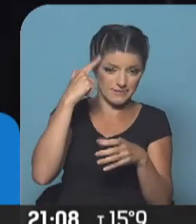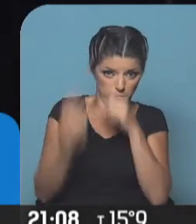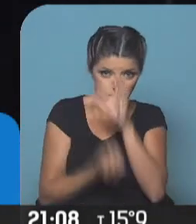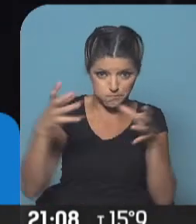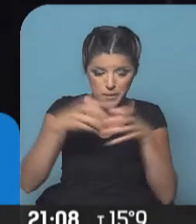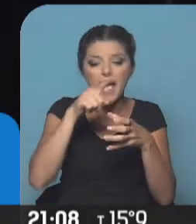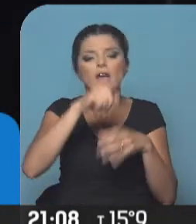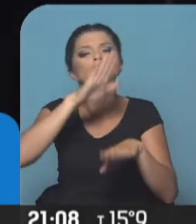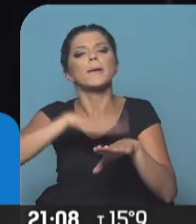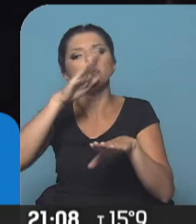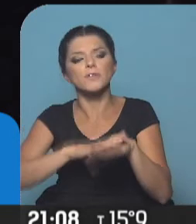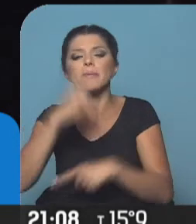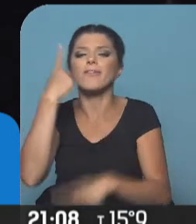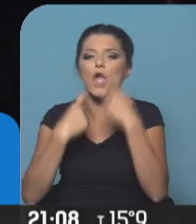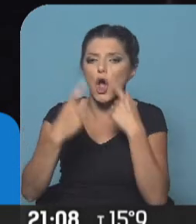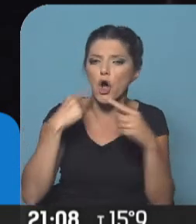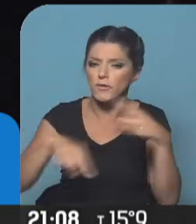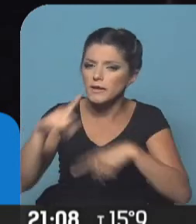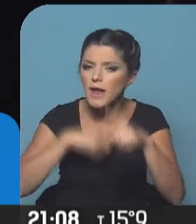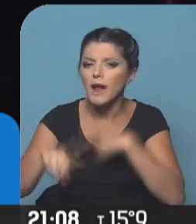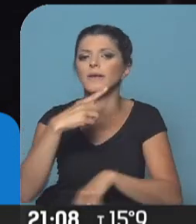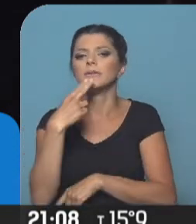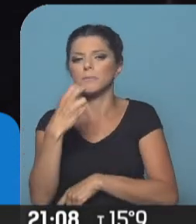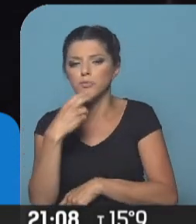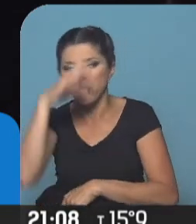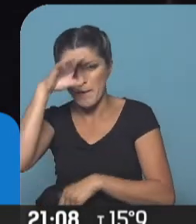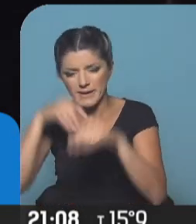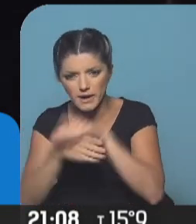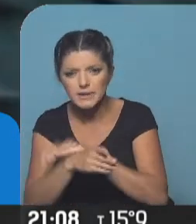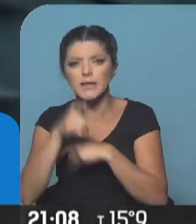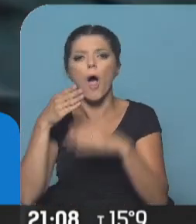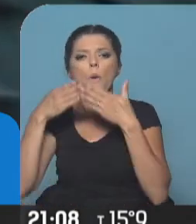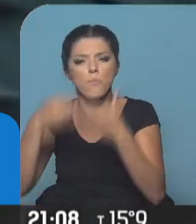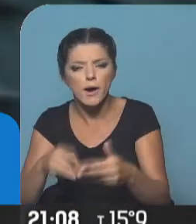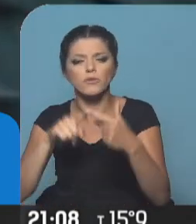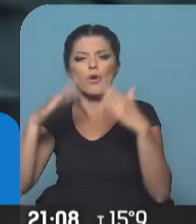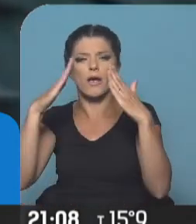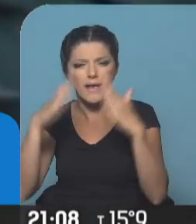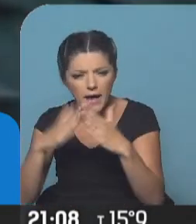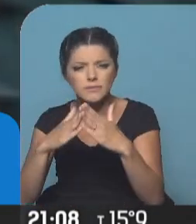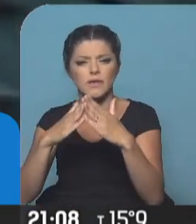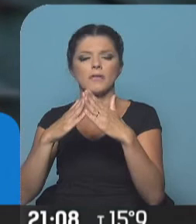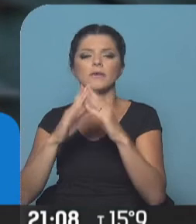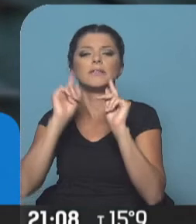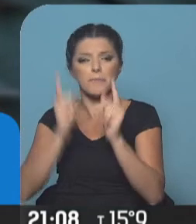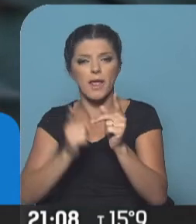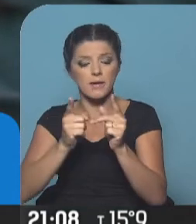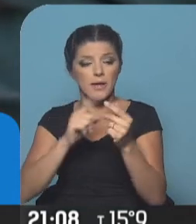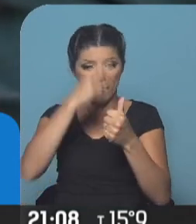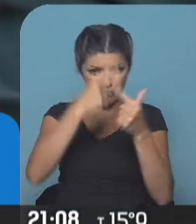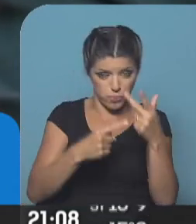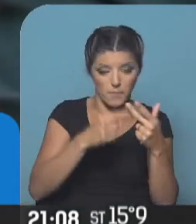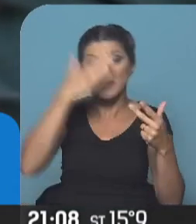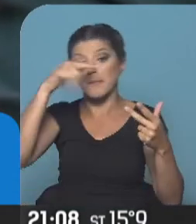política energética, las obras públicas, las telecomunicaciones, la minería, los puertos, la vivienda y durante parte de la administración de Cristina